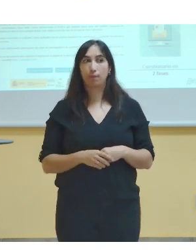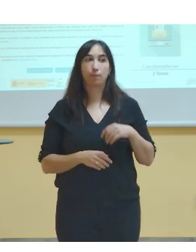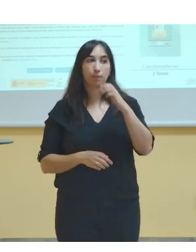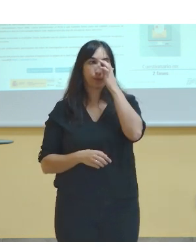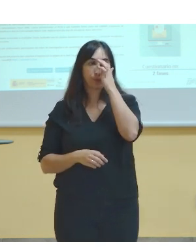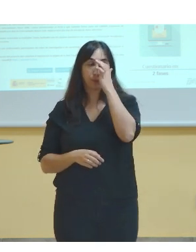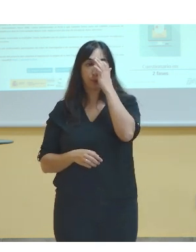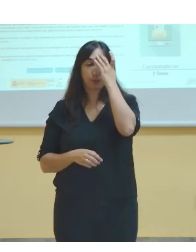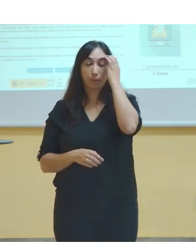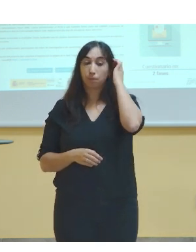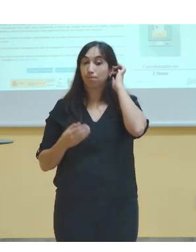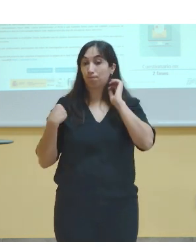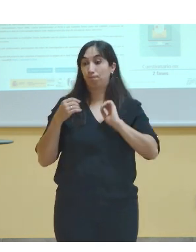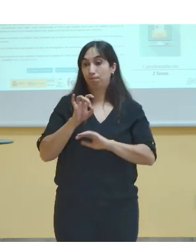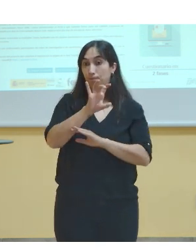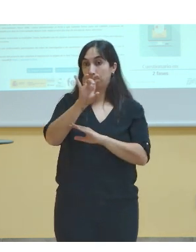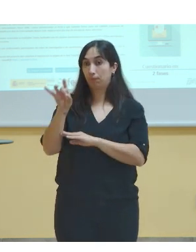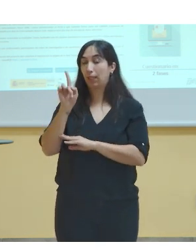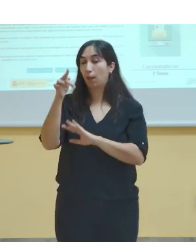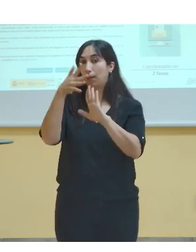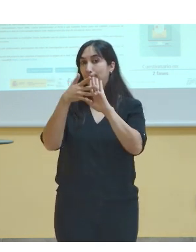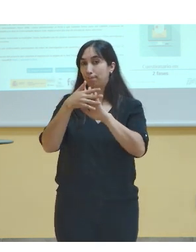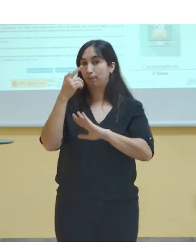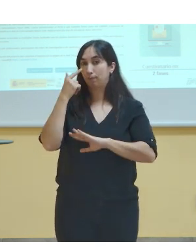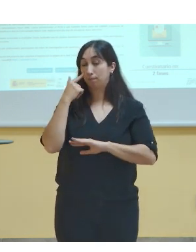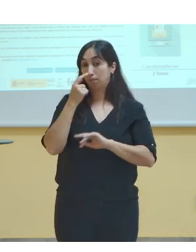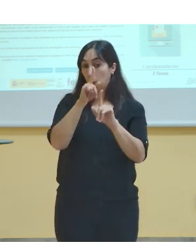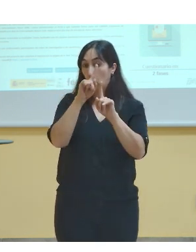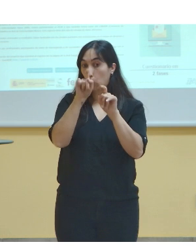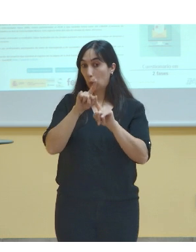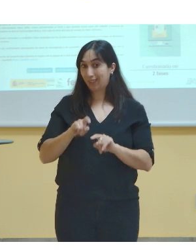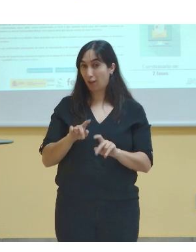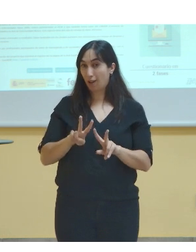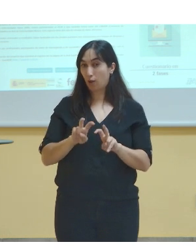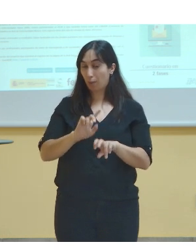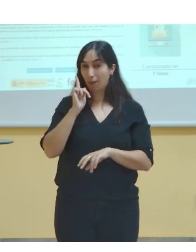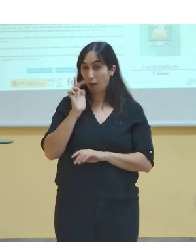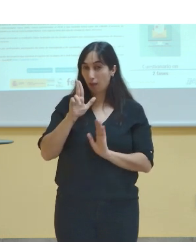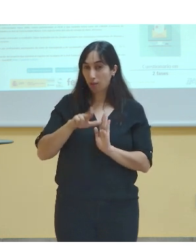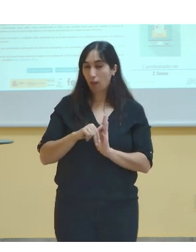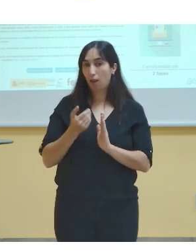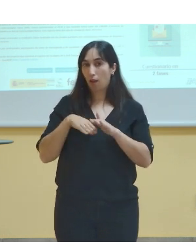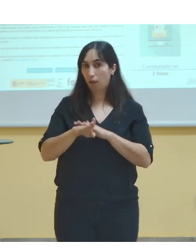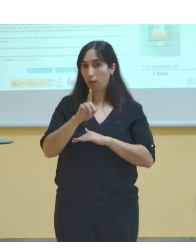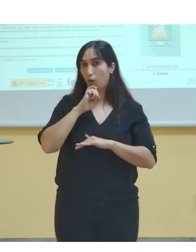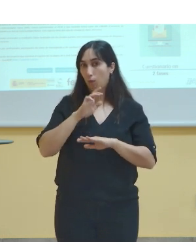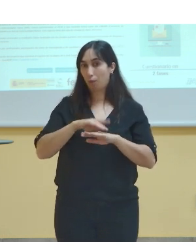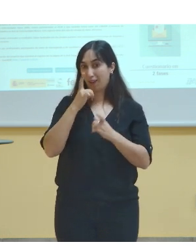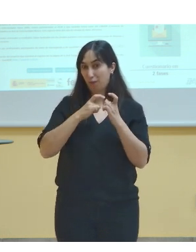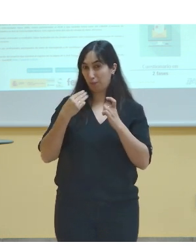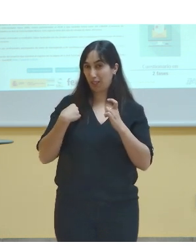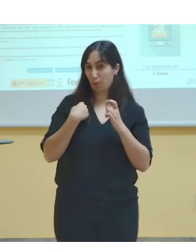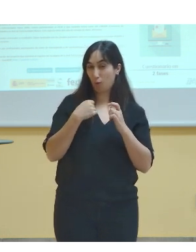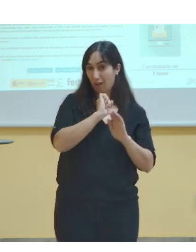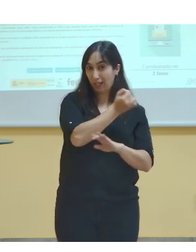En ese envío de invitaciones les explicábamos cómo podían acceder al cuestionario sobre retraso diagnóstico para completar la información que ya se incluía